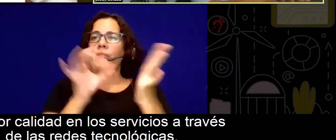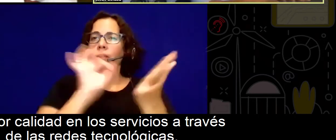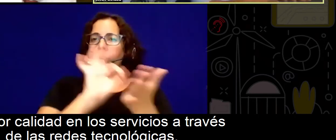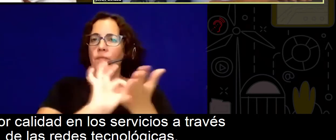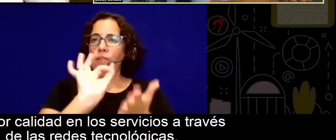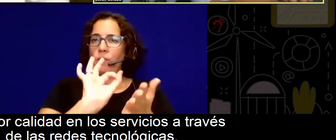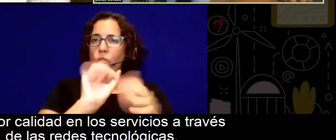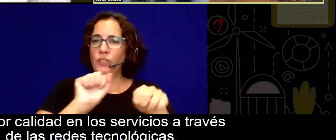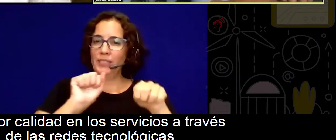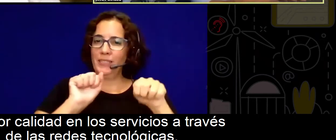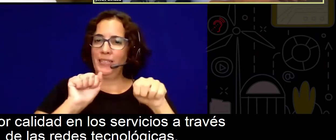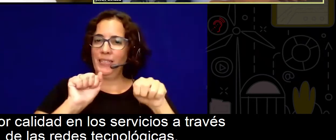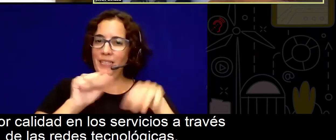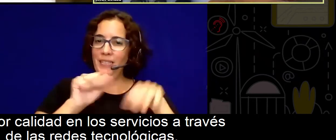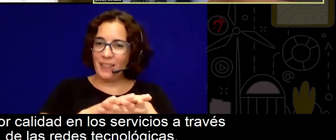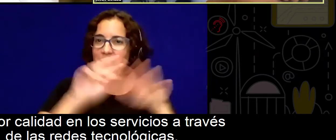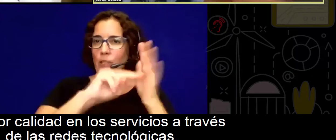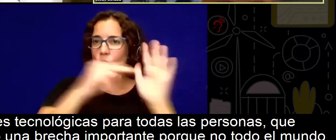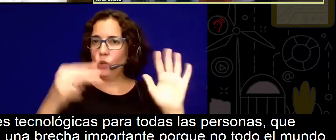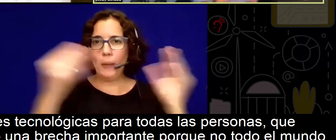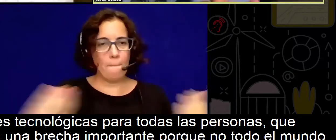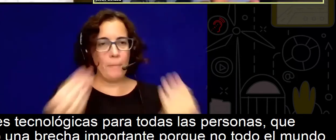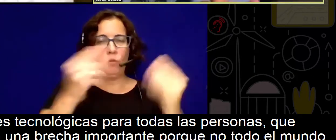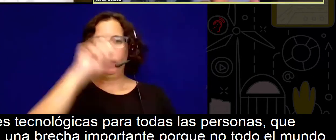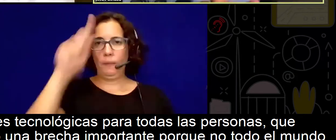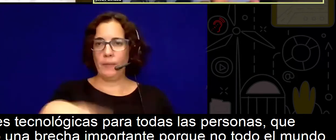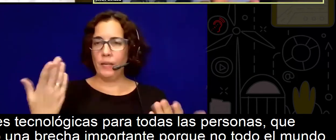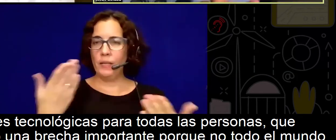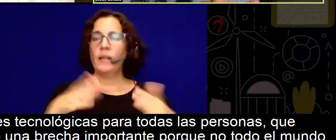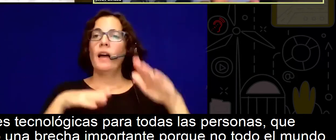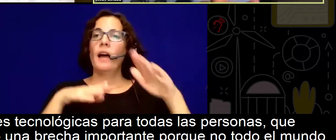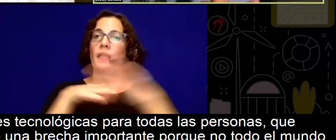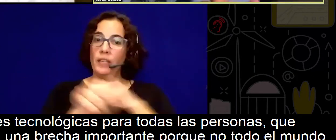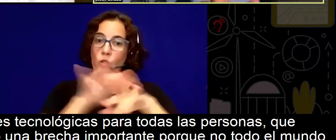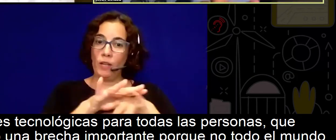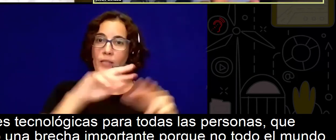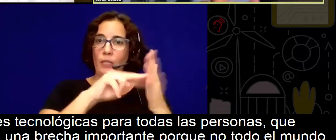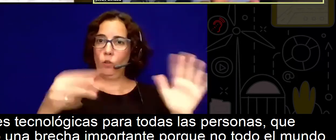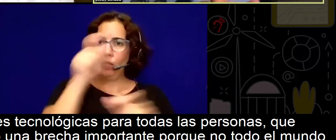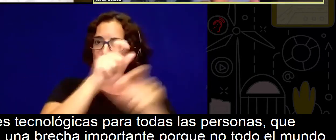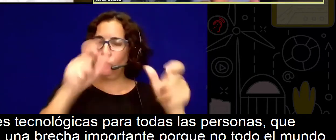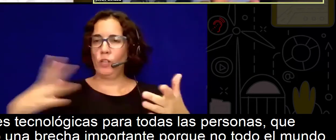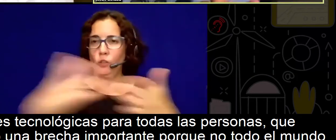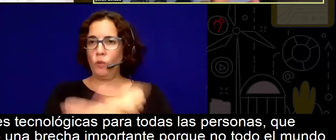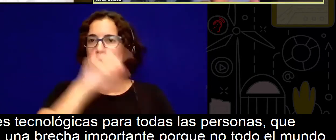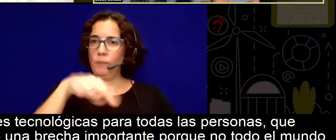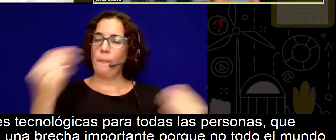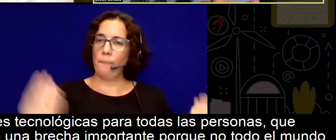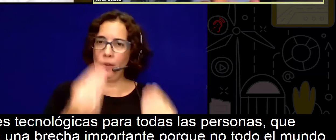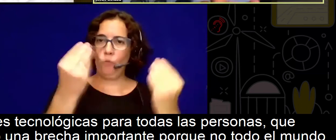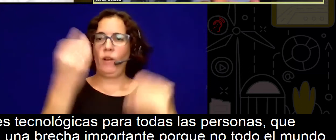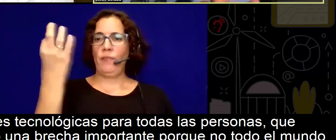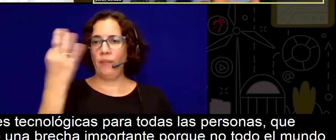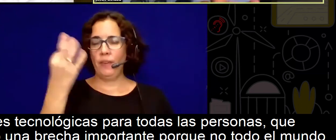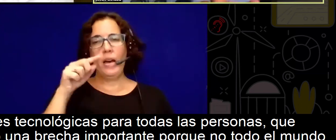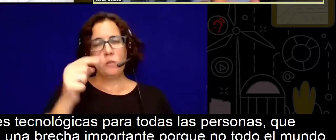las redes tecnológicas, acceso a las redes tecnológicas para todas las personas, que también ha habido ahí un bache